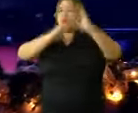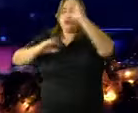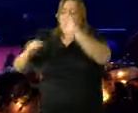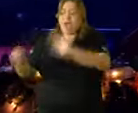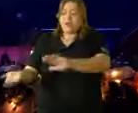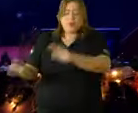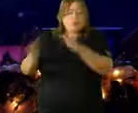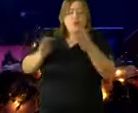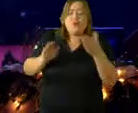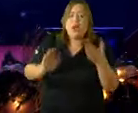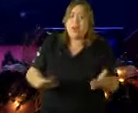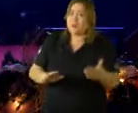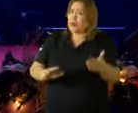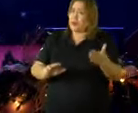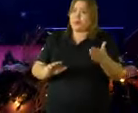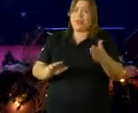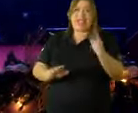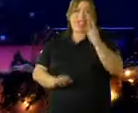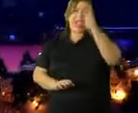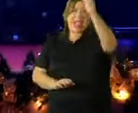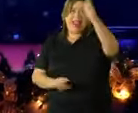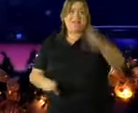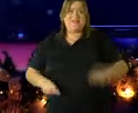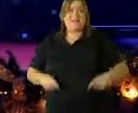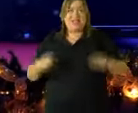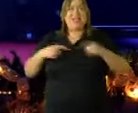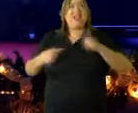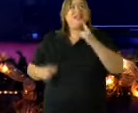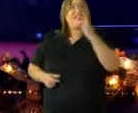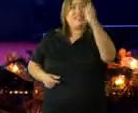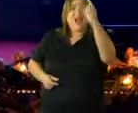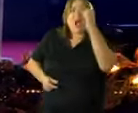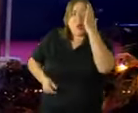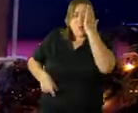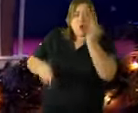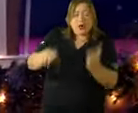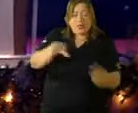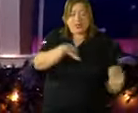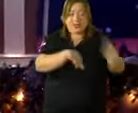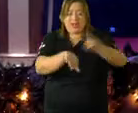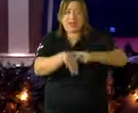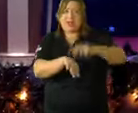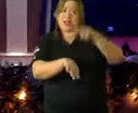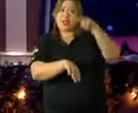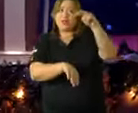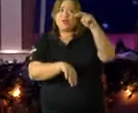que vive? Vivo está, resucitó. Erraba.